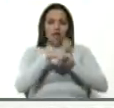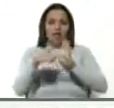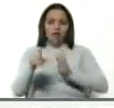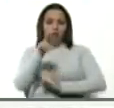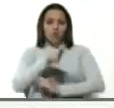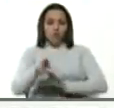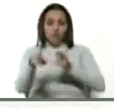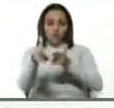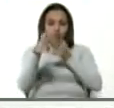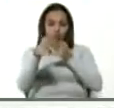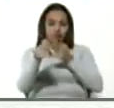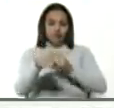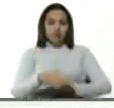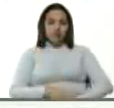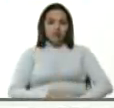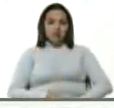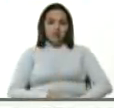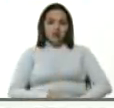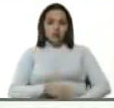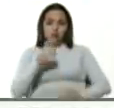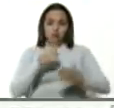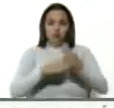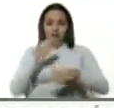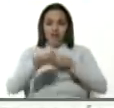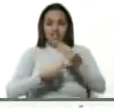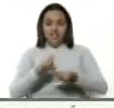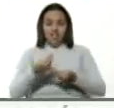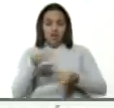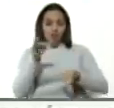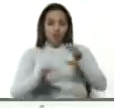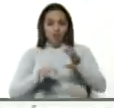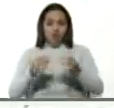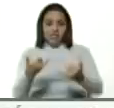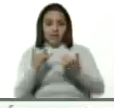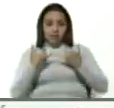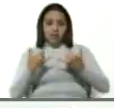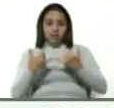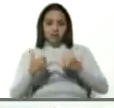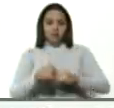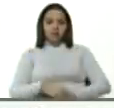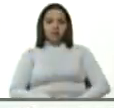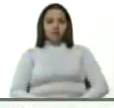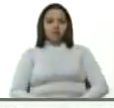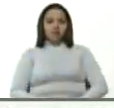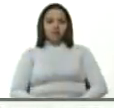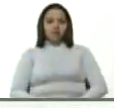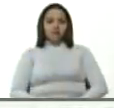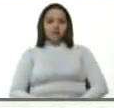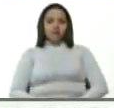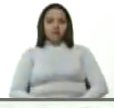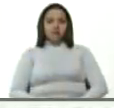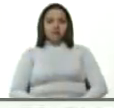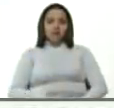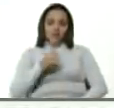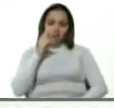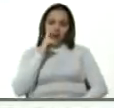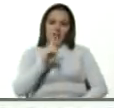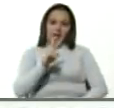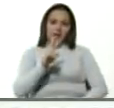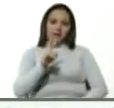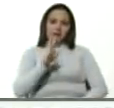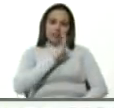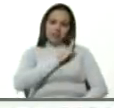fuego, prohibición de hacerse justicia por sí mismo y agavillamiento. Pero vean ustedes, y tenemos